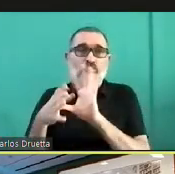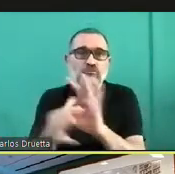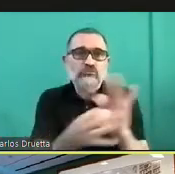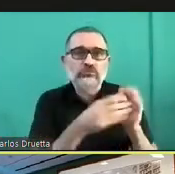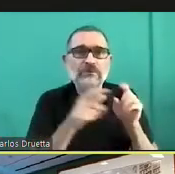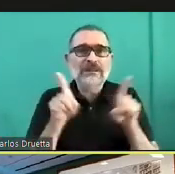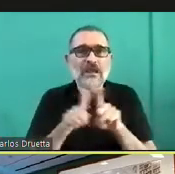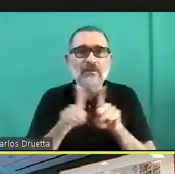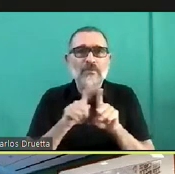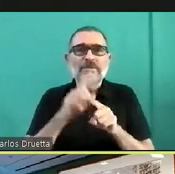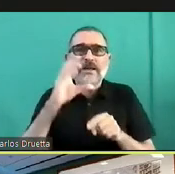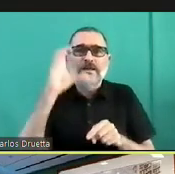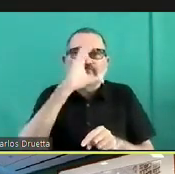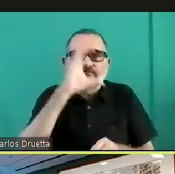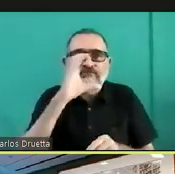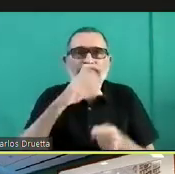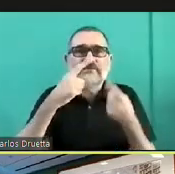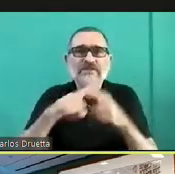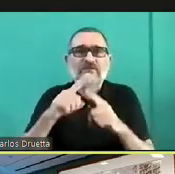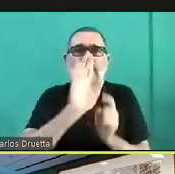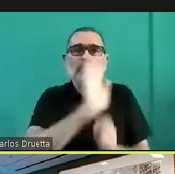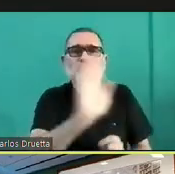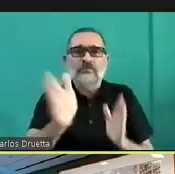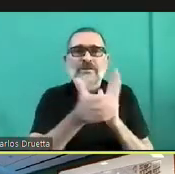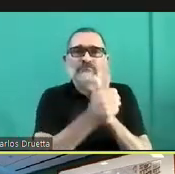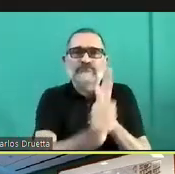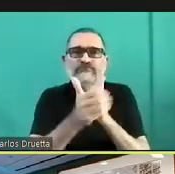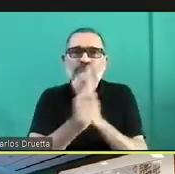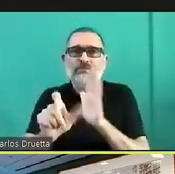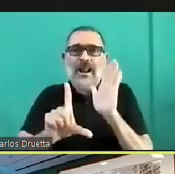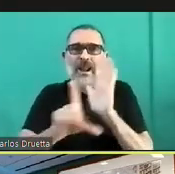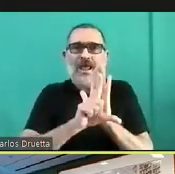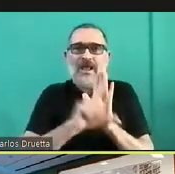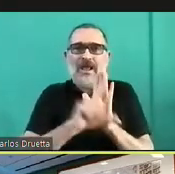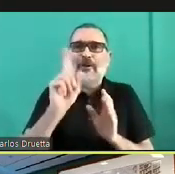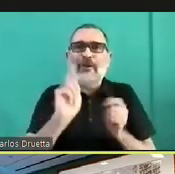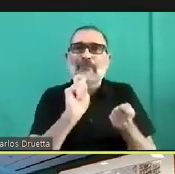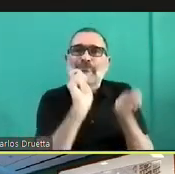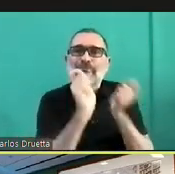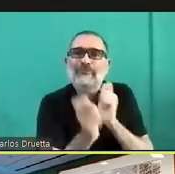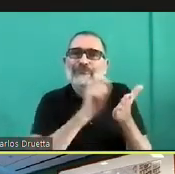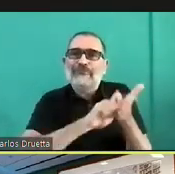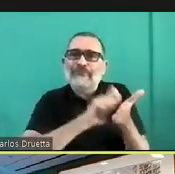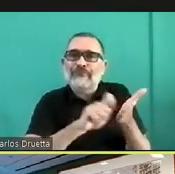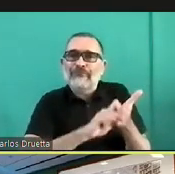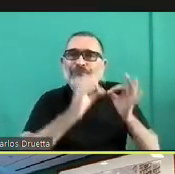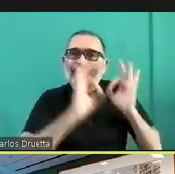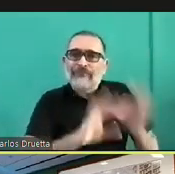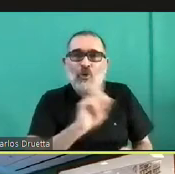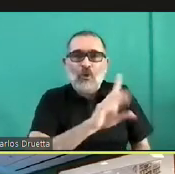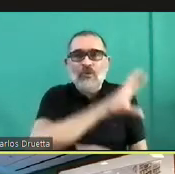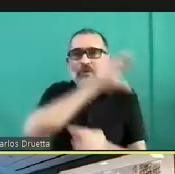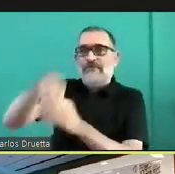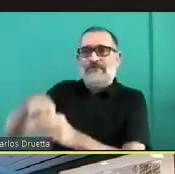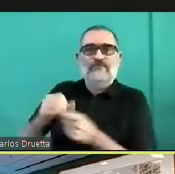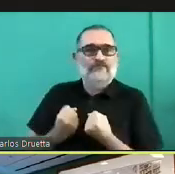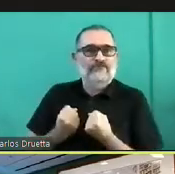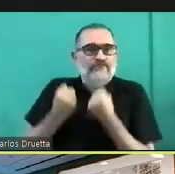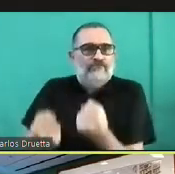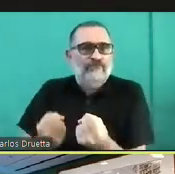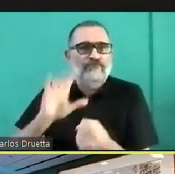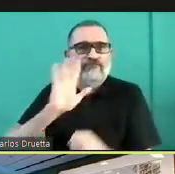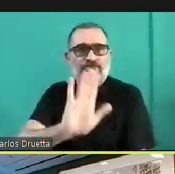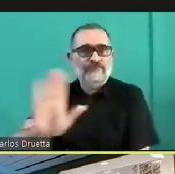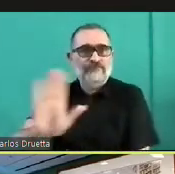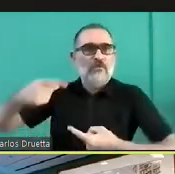un enfoque multisectorial en me encanta el interés de este grupo diverso en este seminario